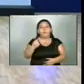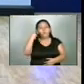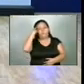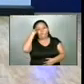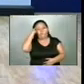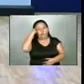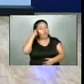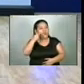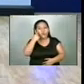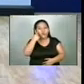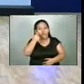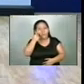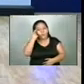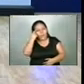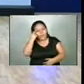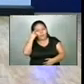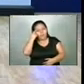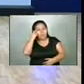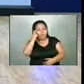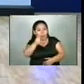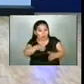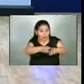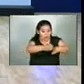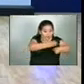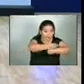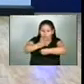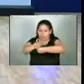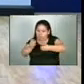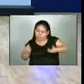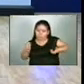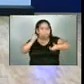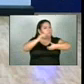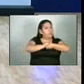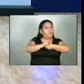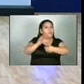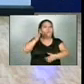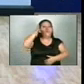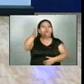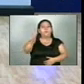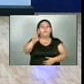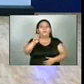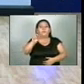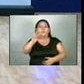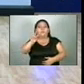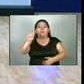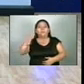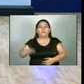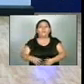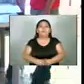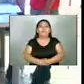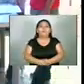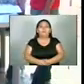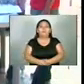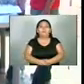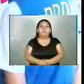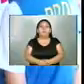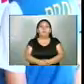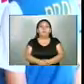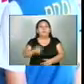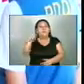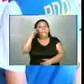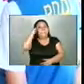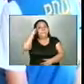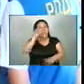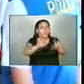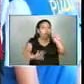que por ahora no ven como una estrategia el hacer coalición para competir en las elecciones del 2024. Por